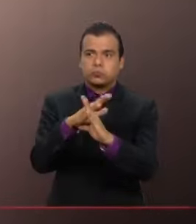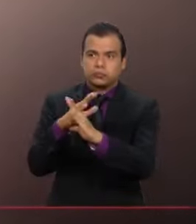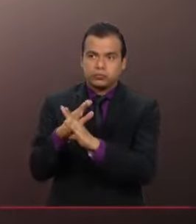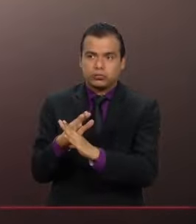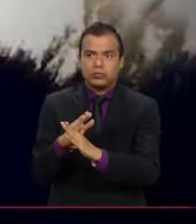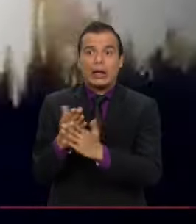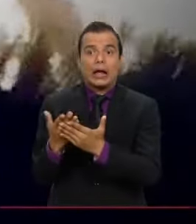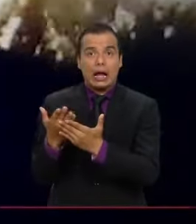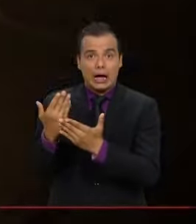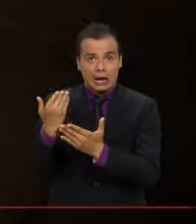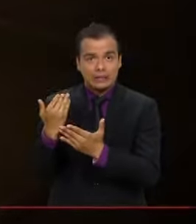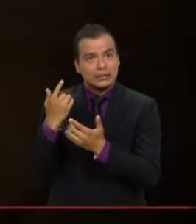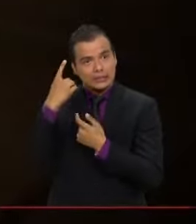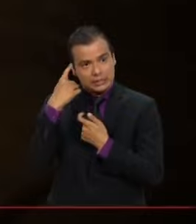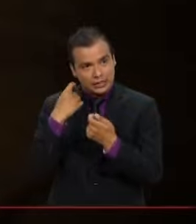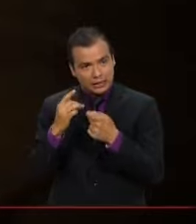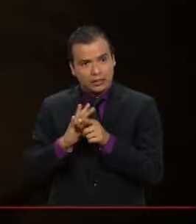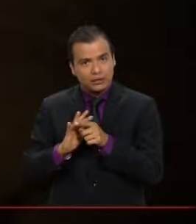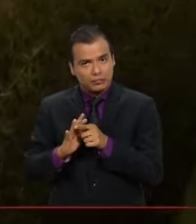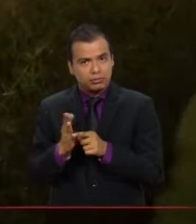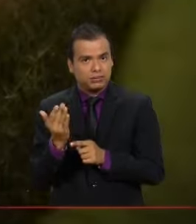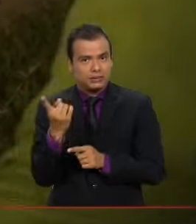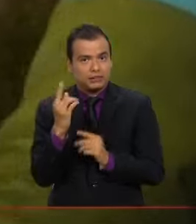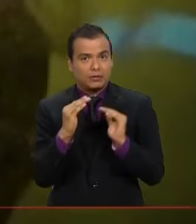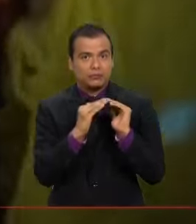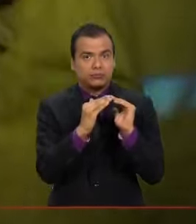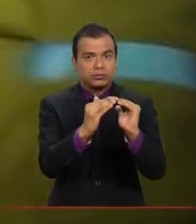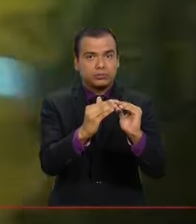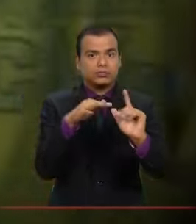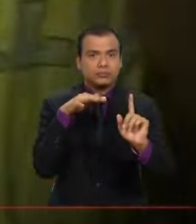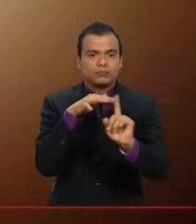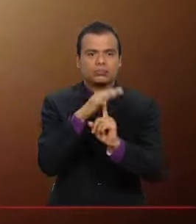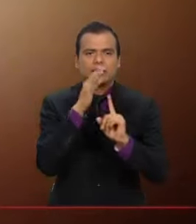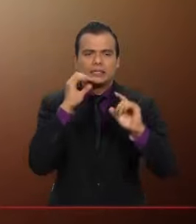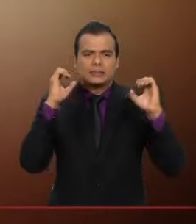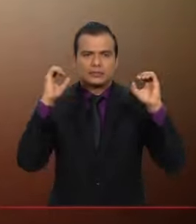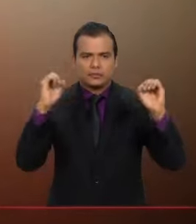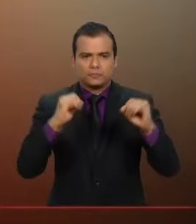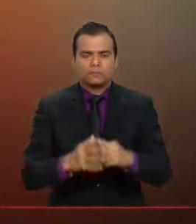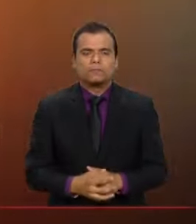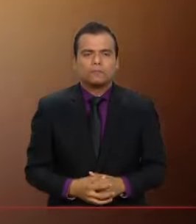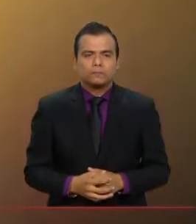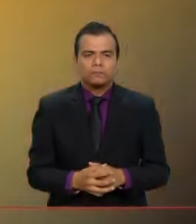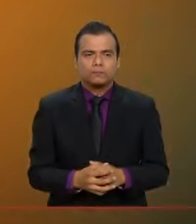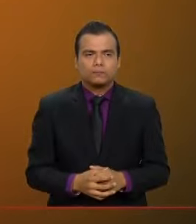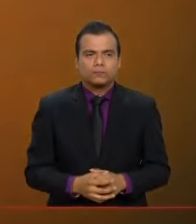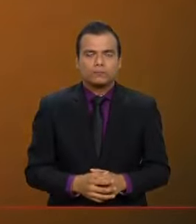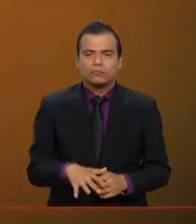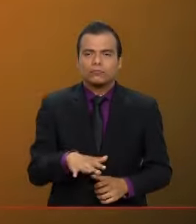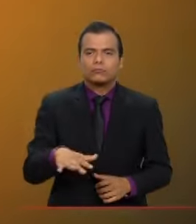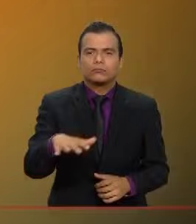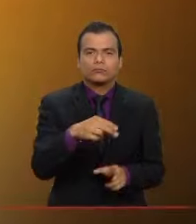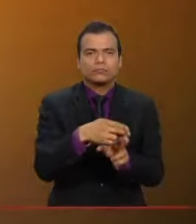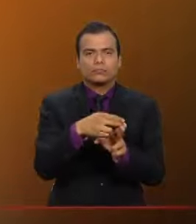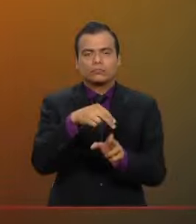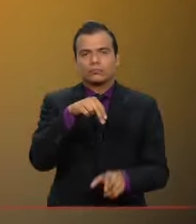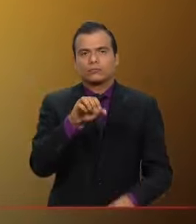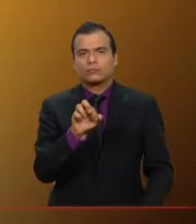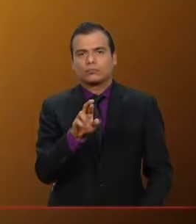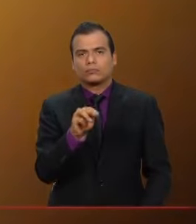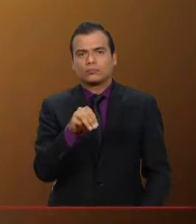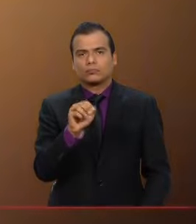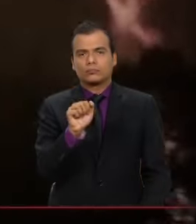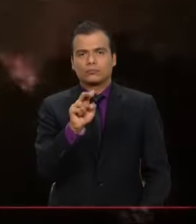unas viviendas cercanas a donde se estaba presentando la conflagración. Altos de Normandía dejó 4 hectáreas sin